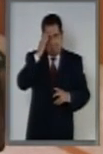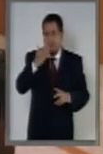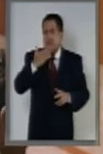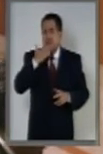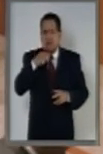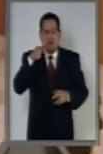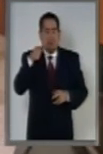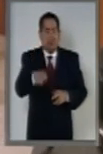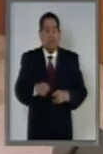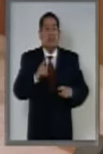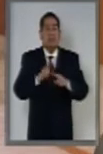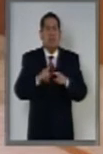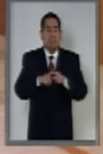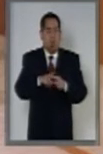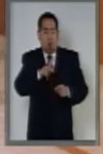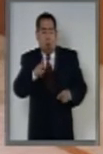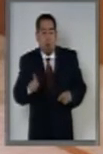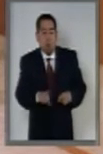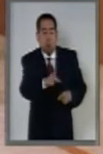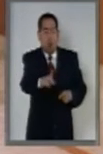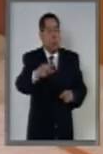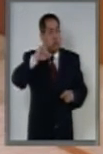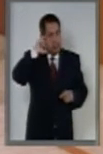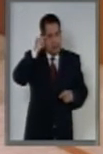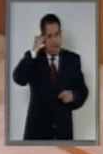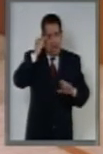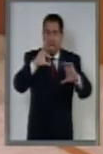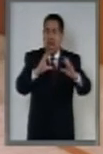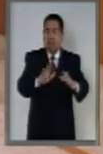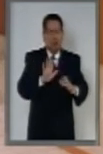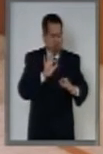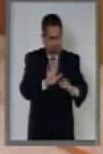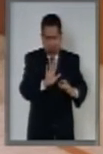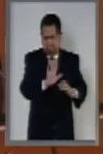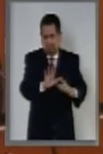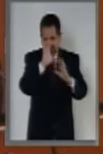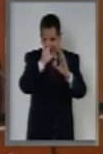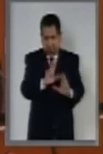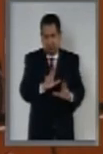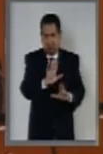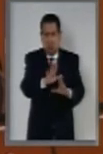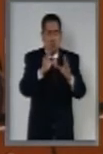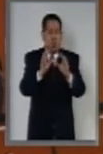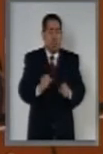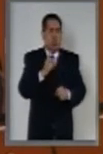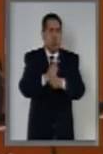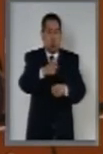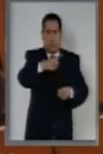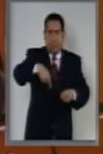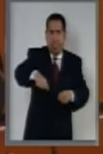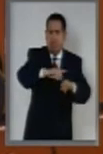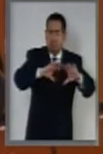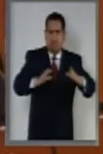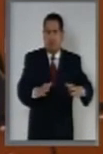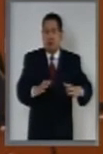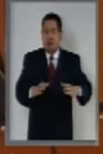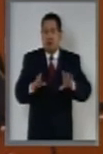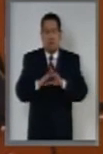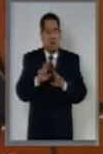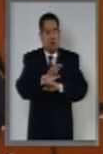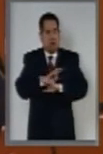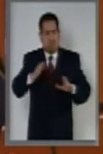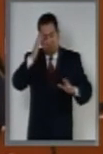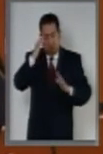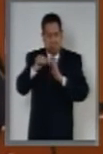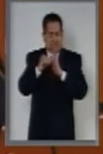facultad de los pueblos y las comunidades indígenas en la función de seguridad pública, como lo reconoce